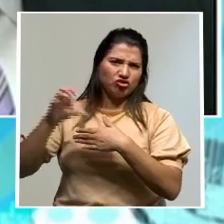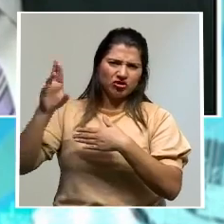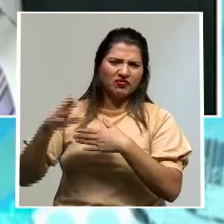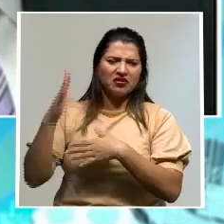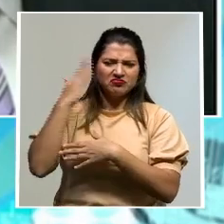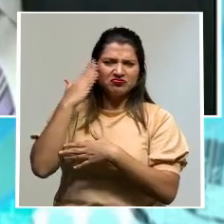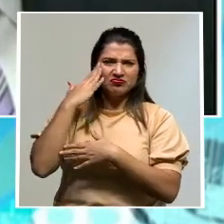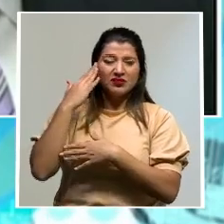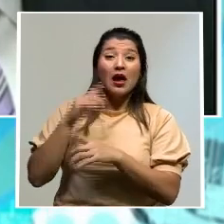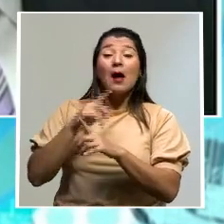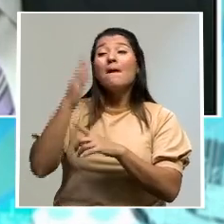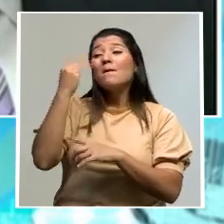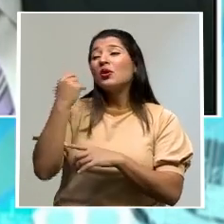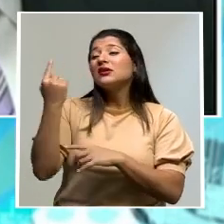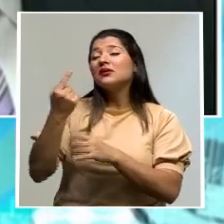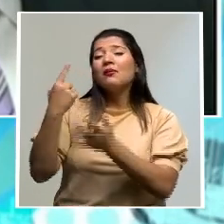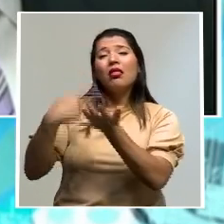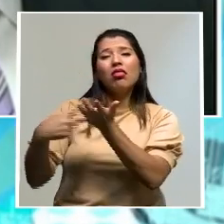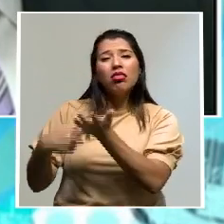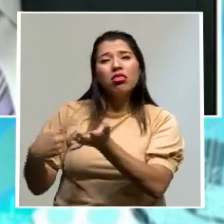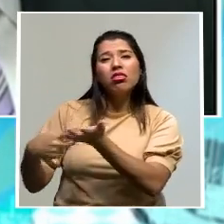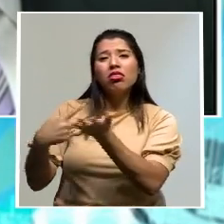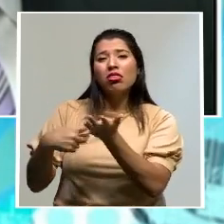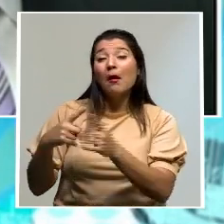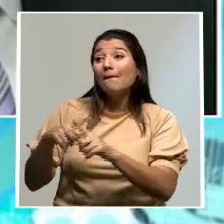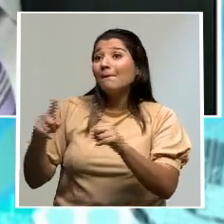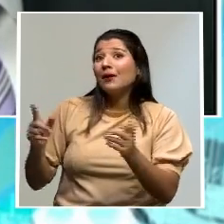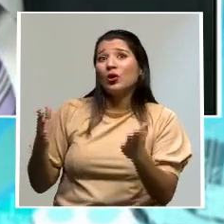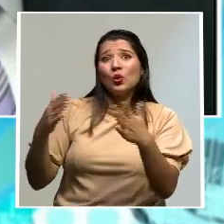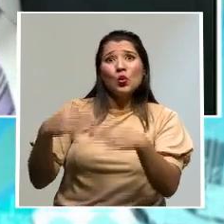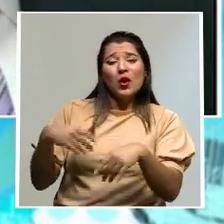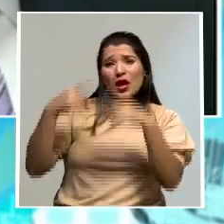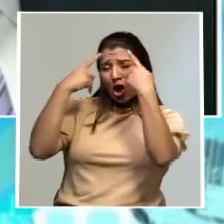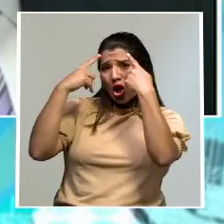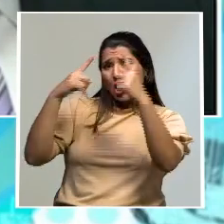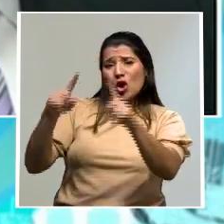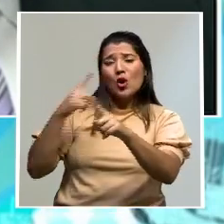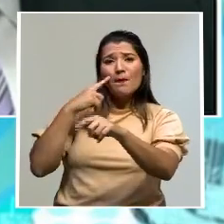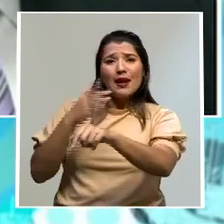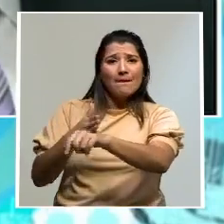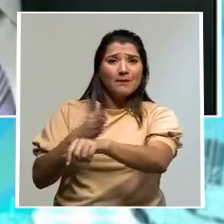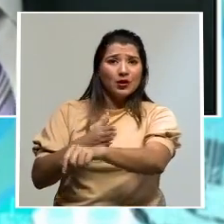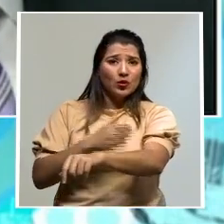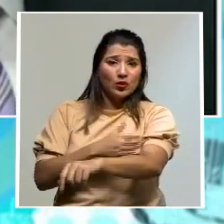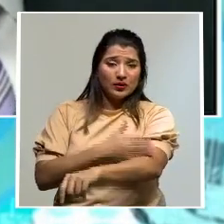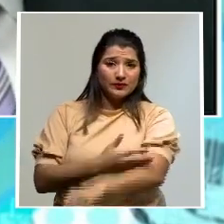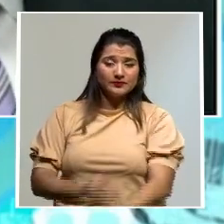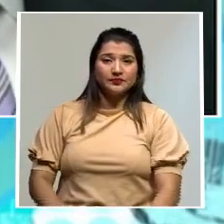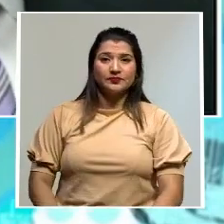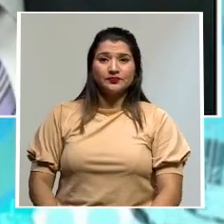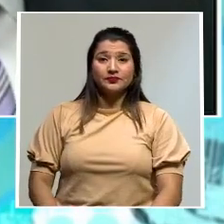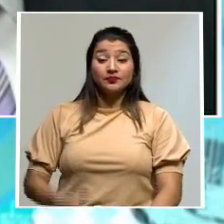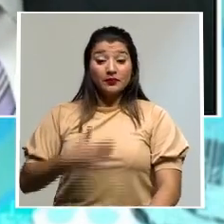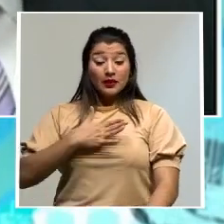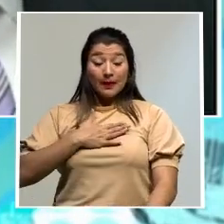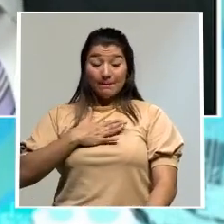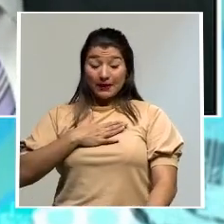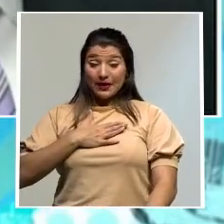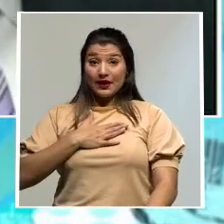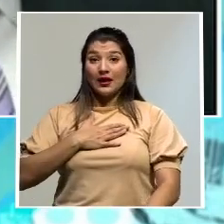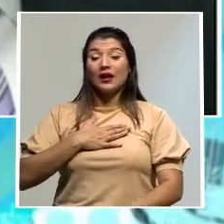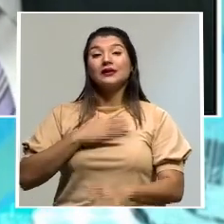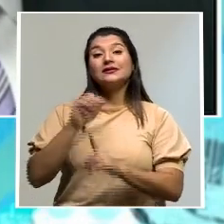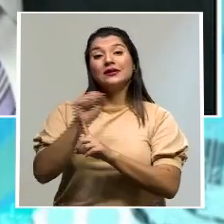han tenido que estar discutiendo en muchas ocasiones sin resultados propios de la mejoría para el ciudadano costarricense. En el caso particular,